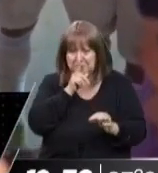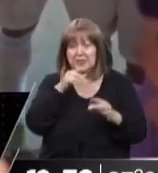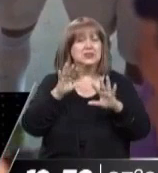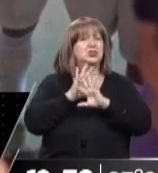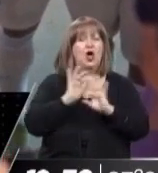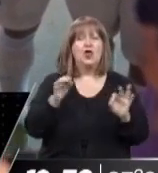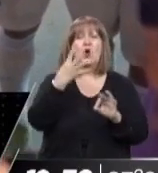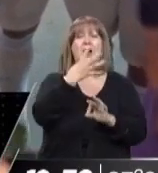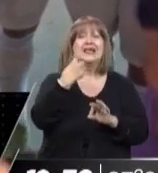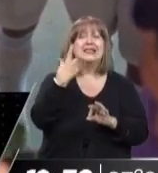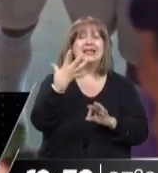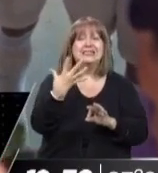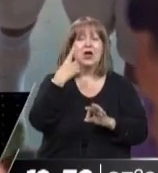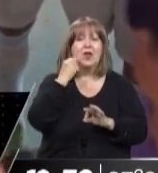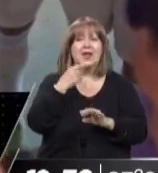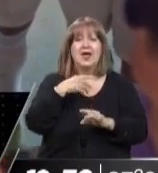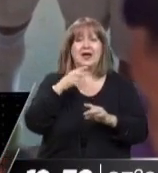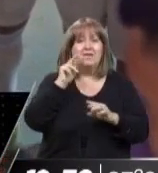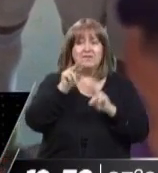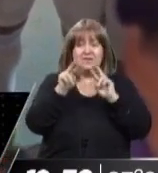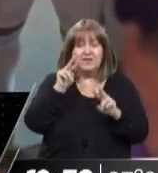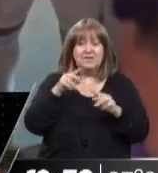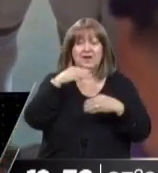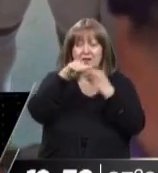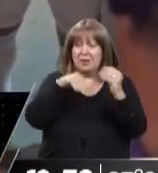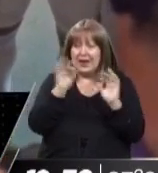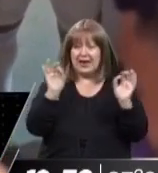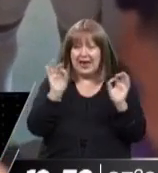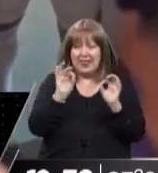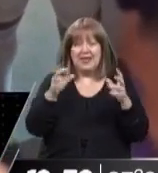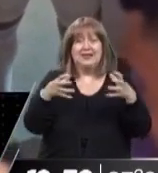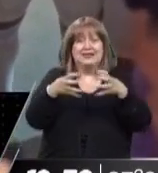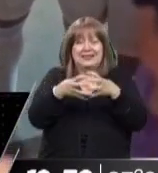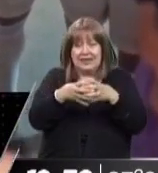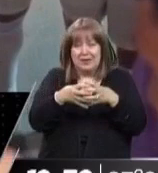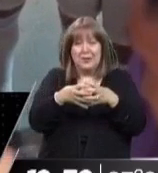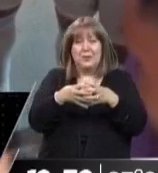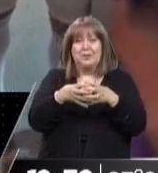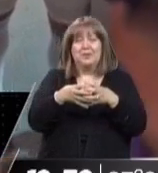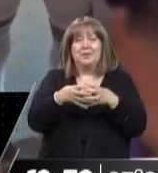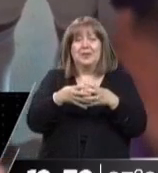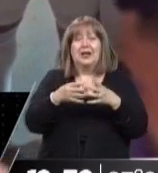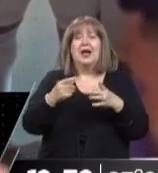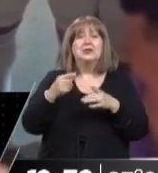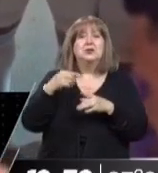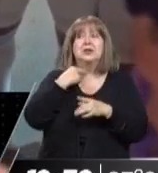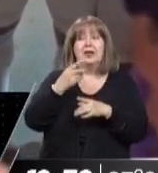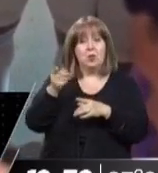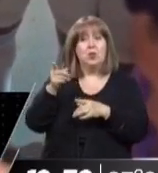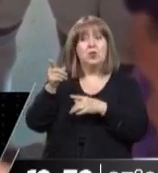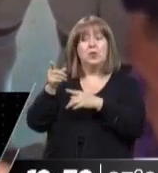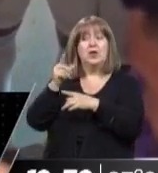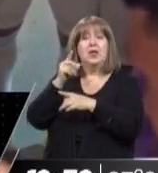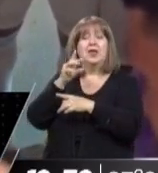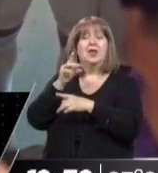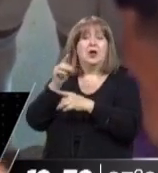muchachos. 45 días sin ver a nuestra familia, muchachos. 45 días. El Dibu fue papá. Fui papá y no pude ver la hija todavía. No la